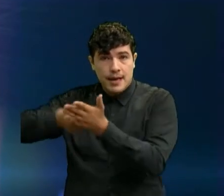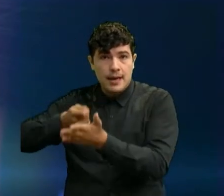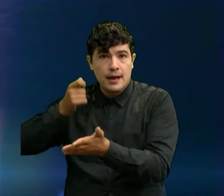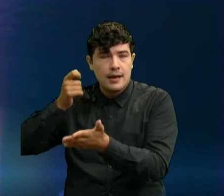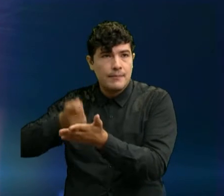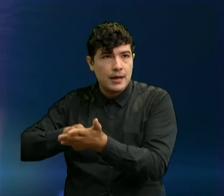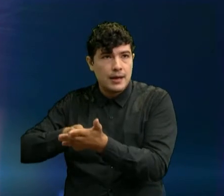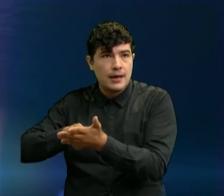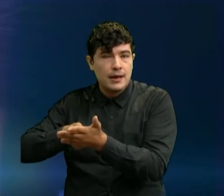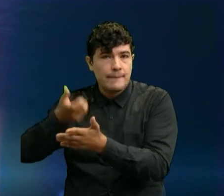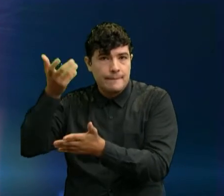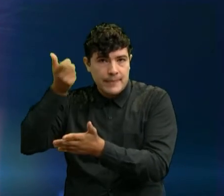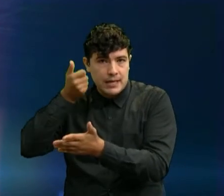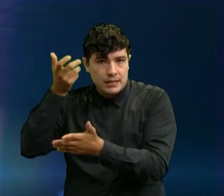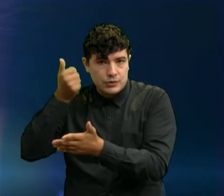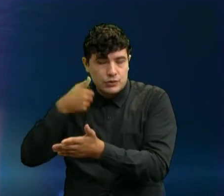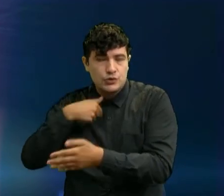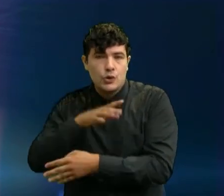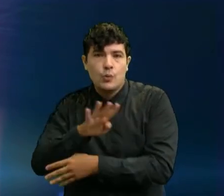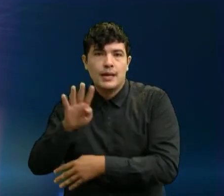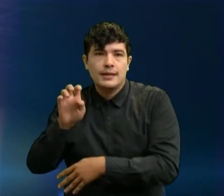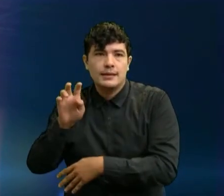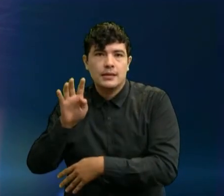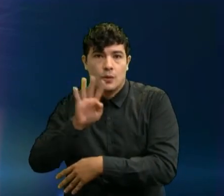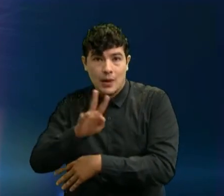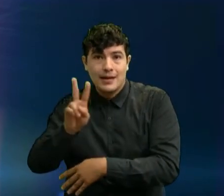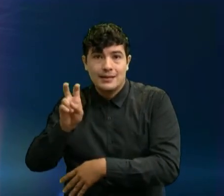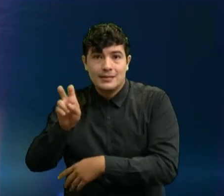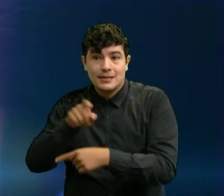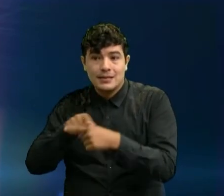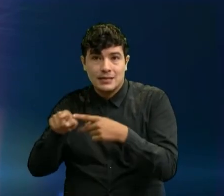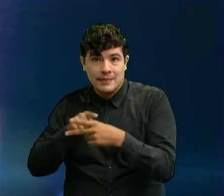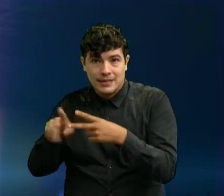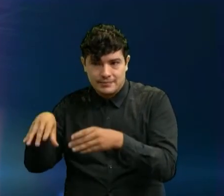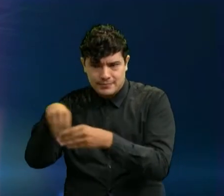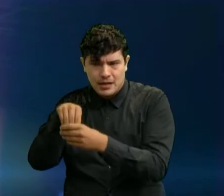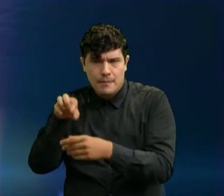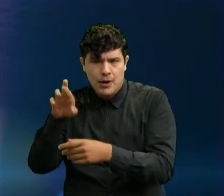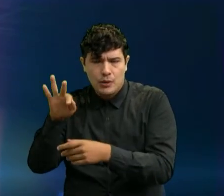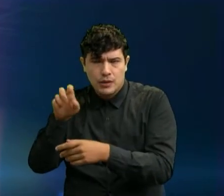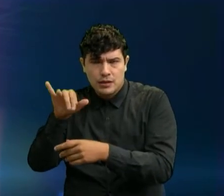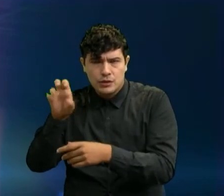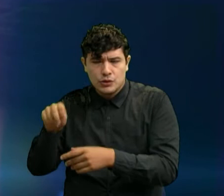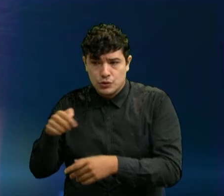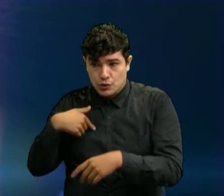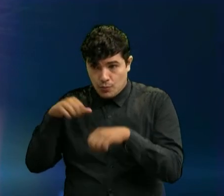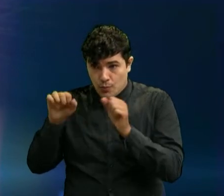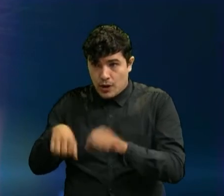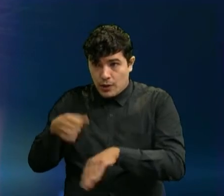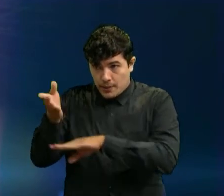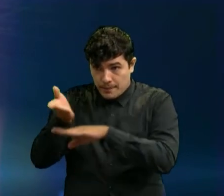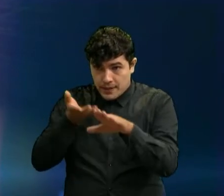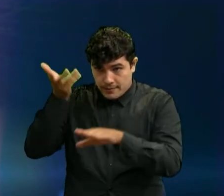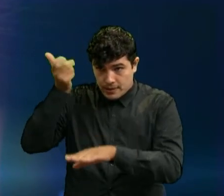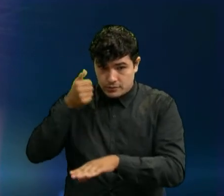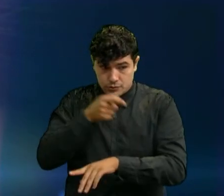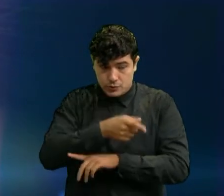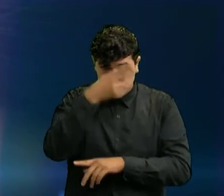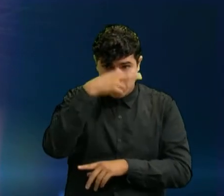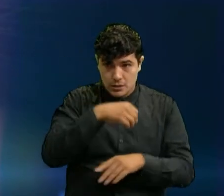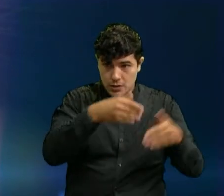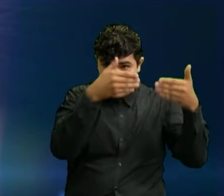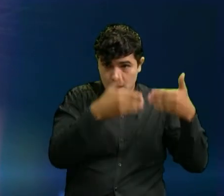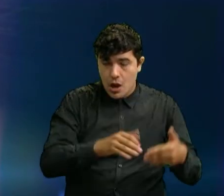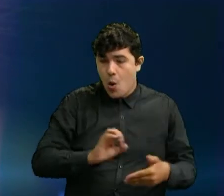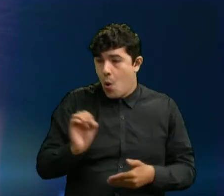semanas cotizadas en protección. Dice, ¿puedo pedir pensión por la discapacidad de mi hijo o por